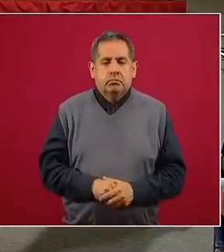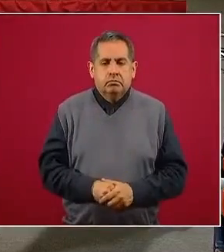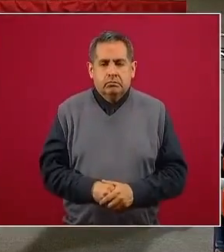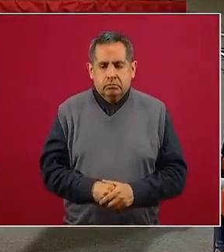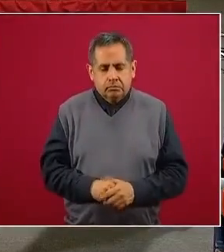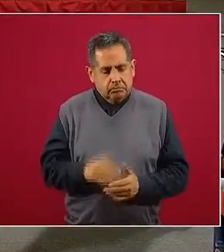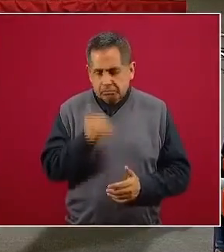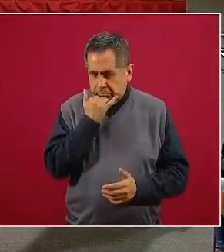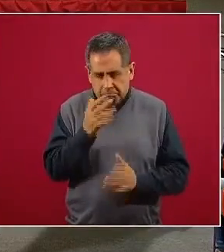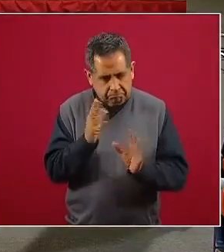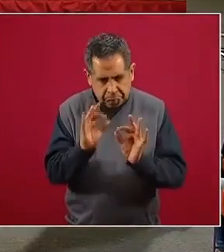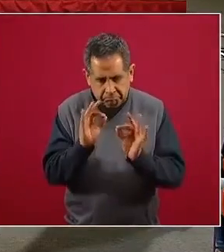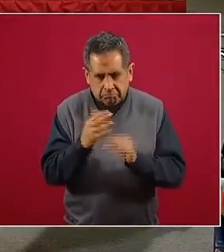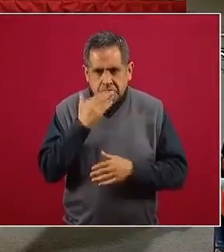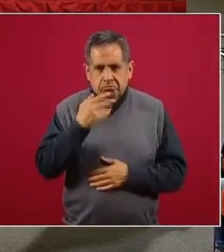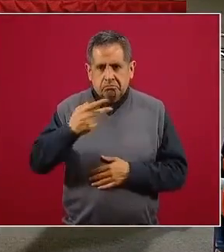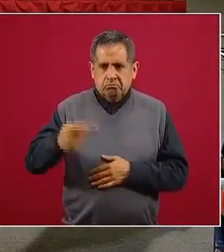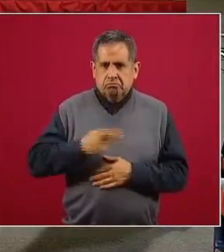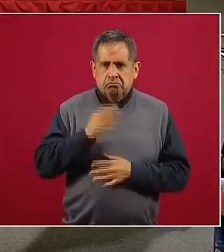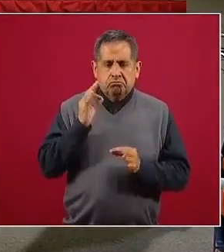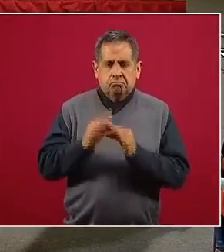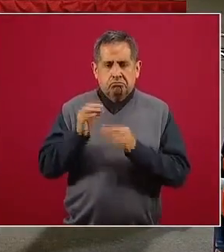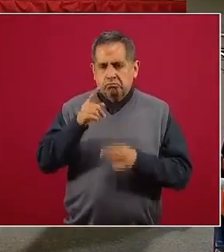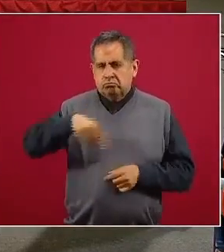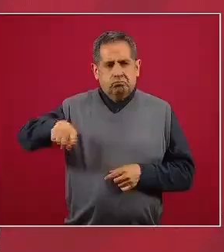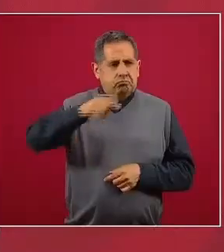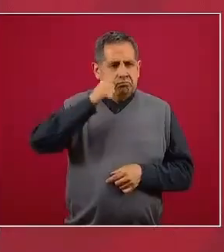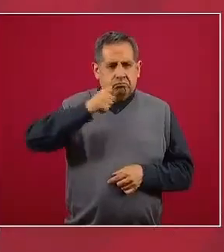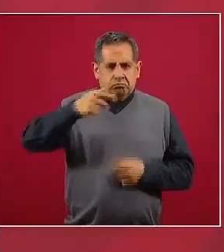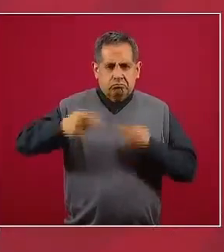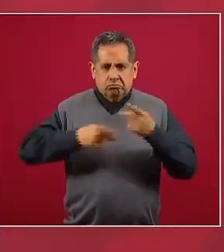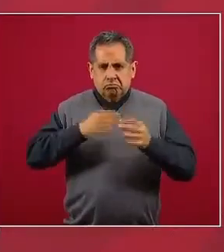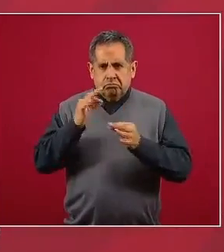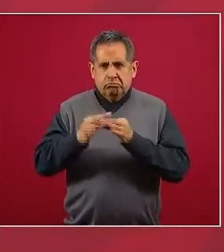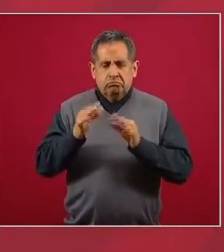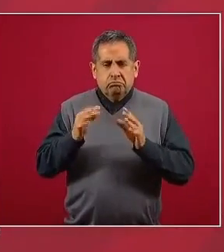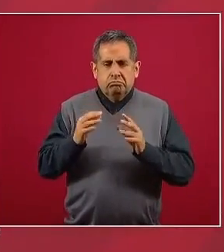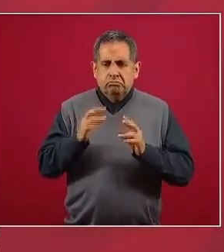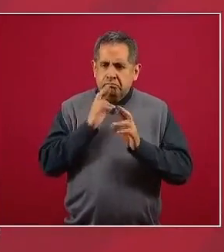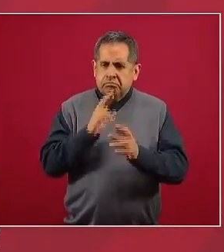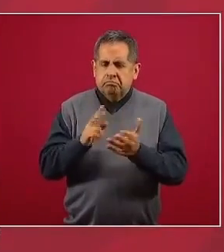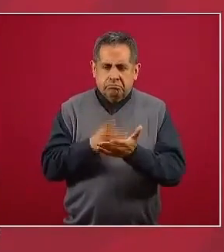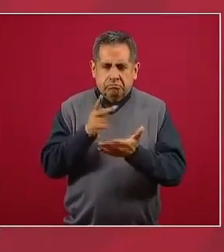que perdonar, al contrario, insistan usted y todos siempre que sea necesario.